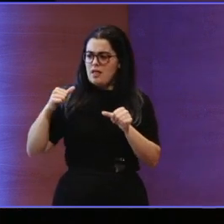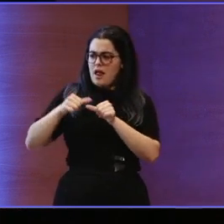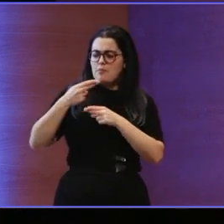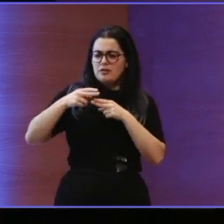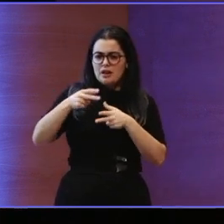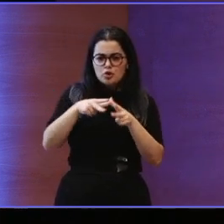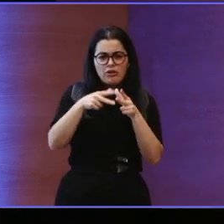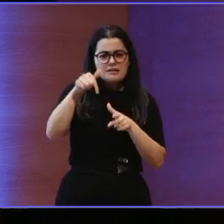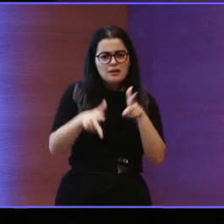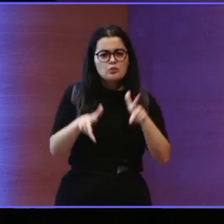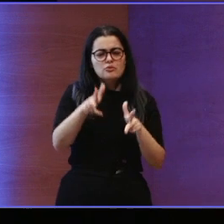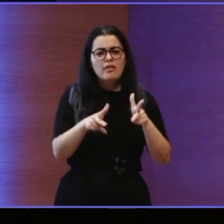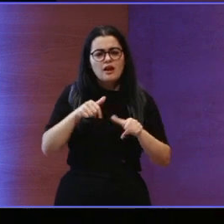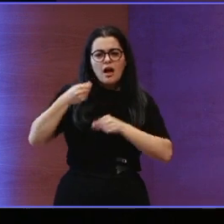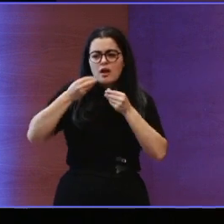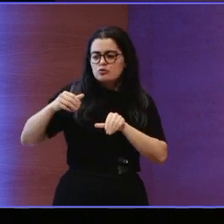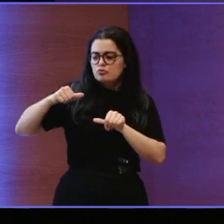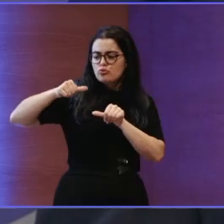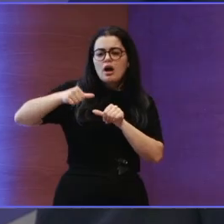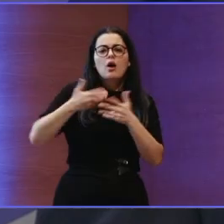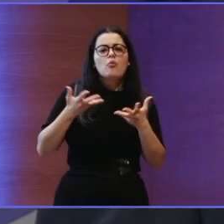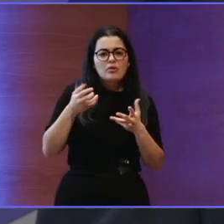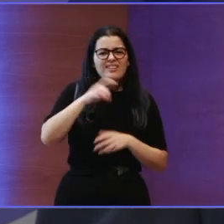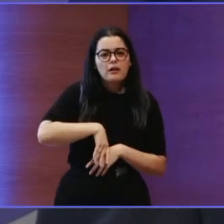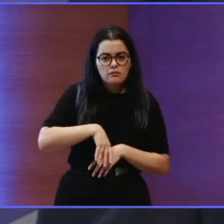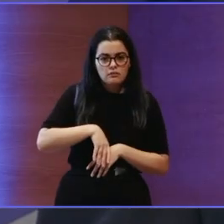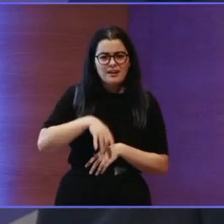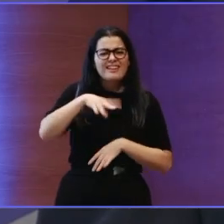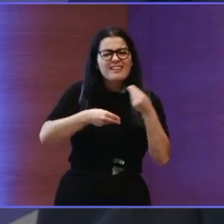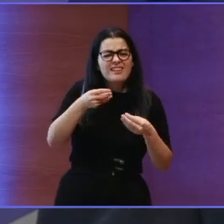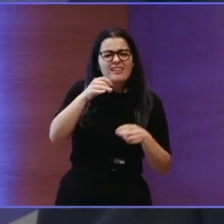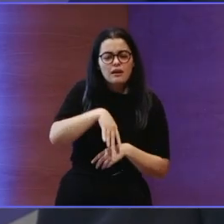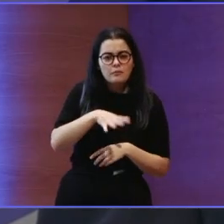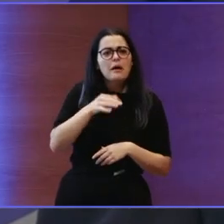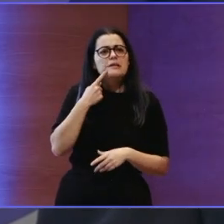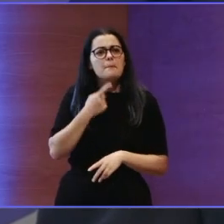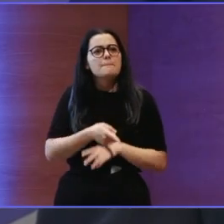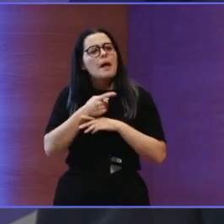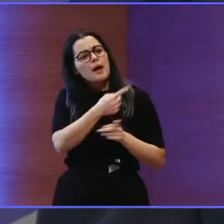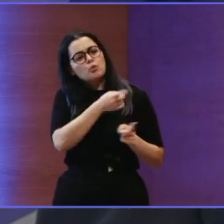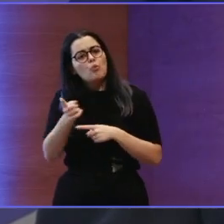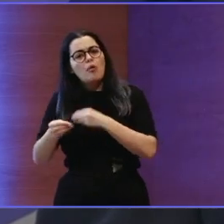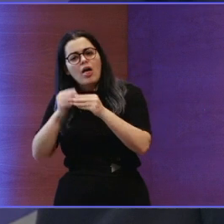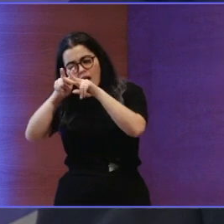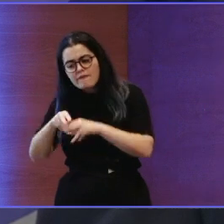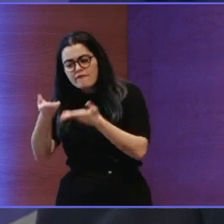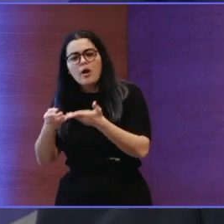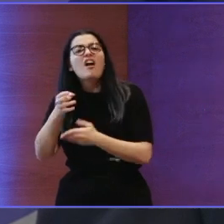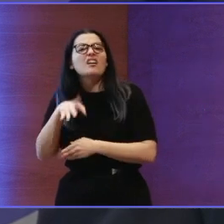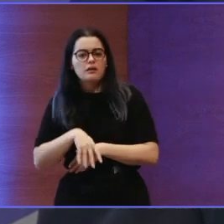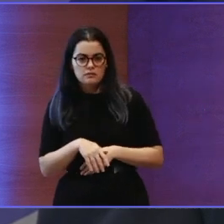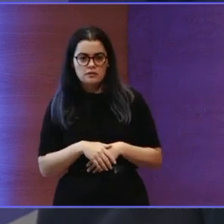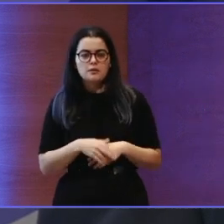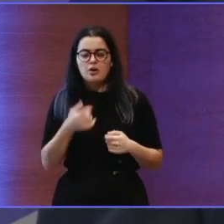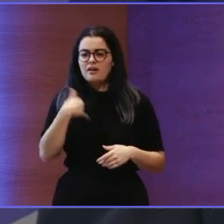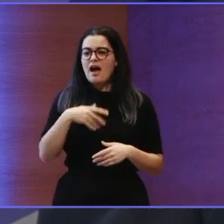en euskadi quién la ha hecho Y a quién se la ha encargado eh qué apuesta han hecho ya llevamos 40 años de desarrollo de